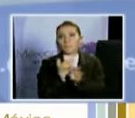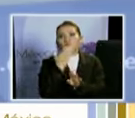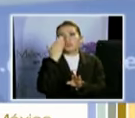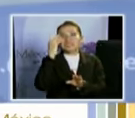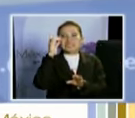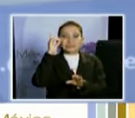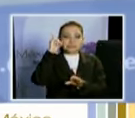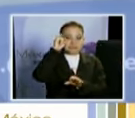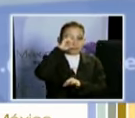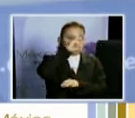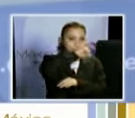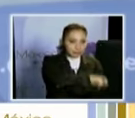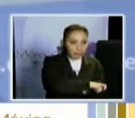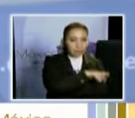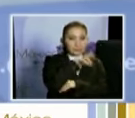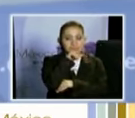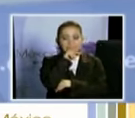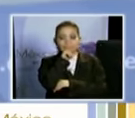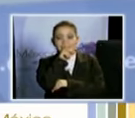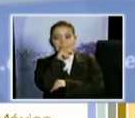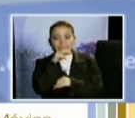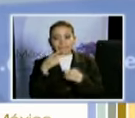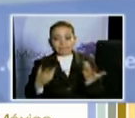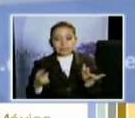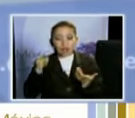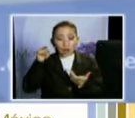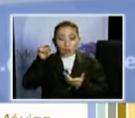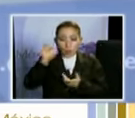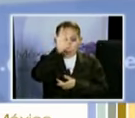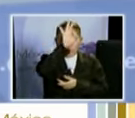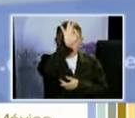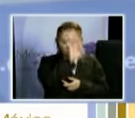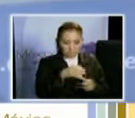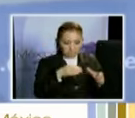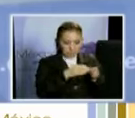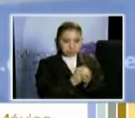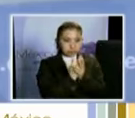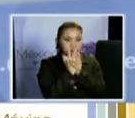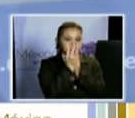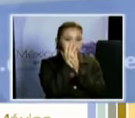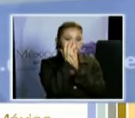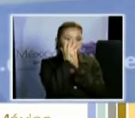problemático, y yo no diría preocupante, de que un porcentaje